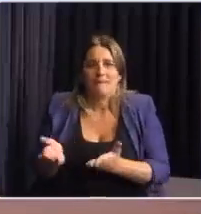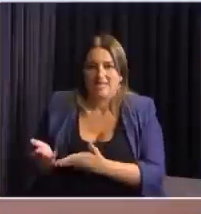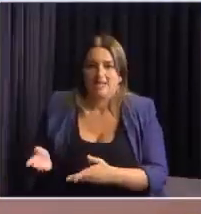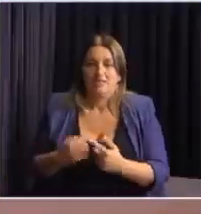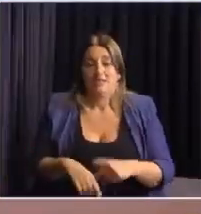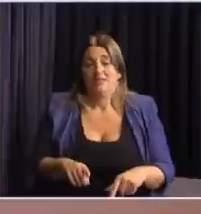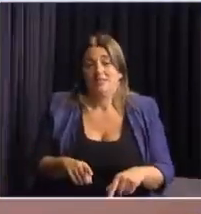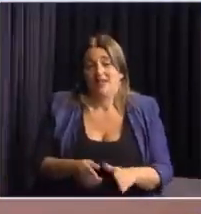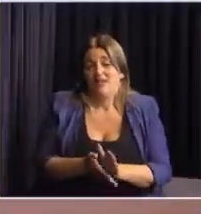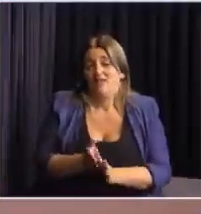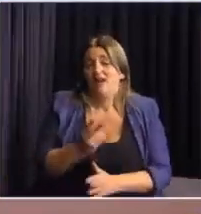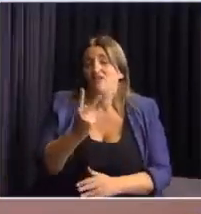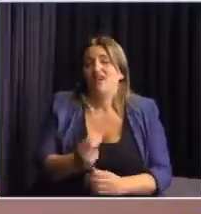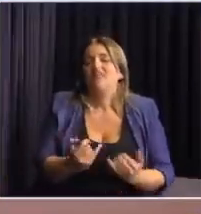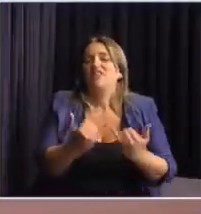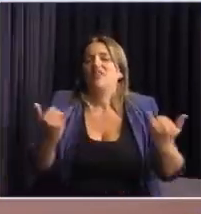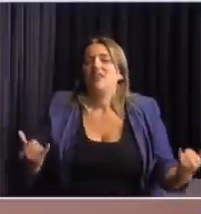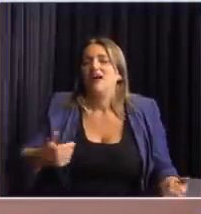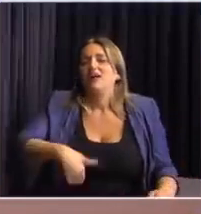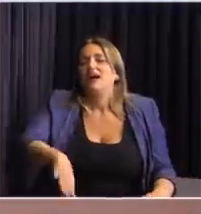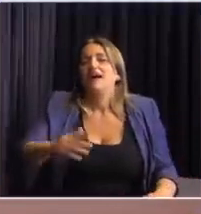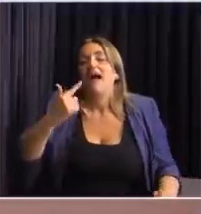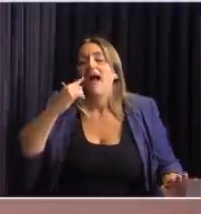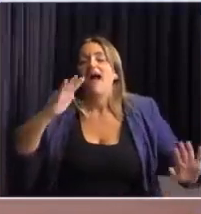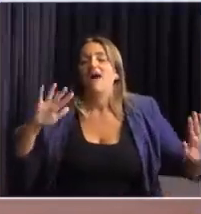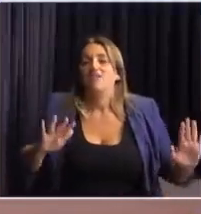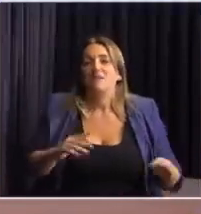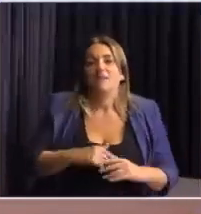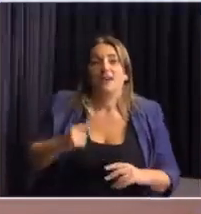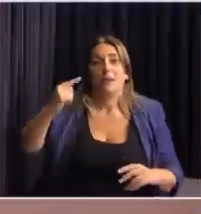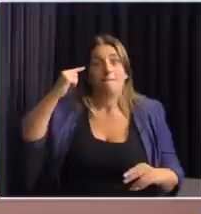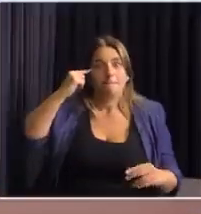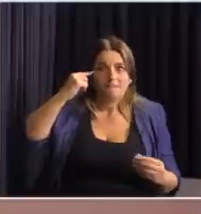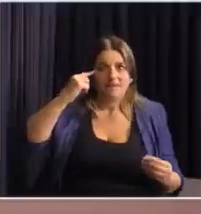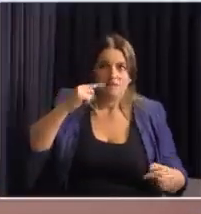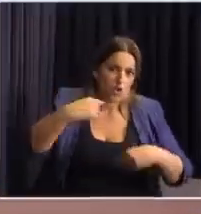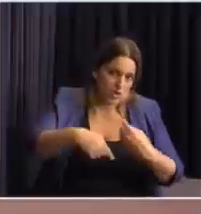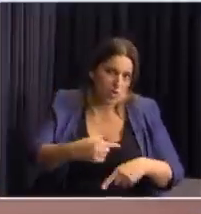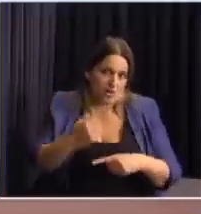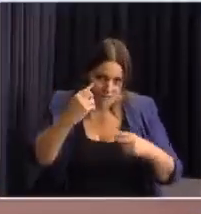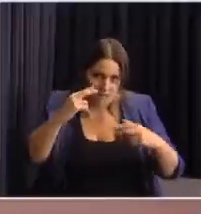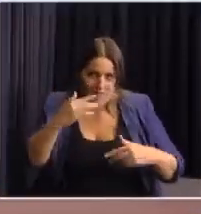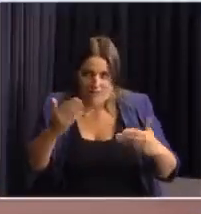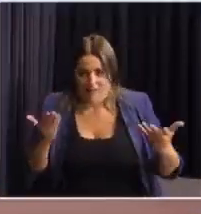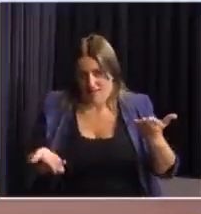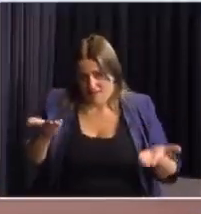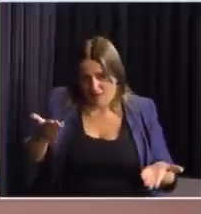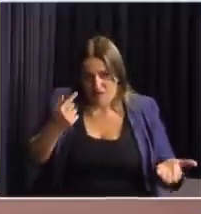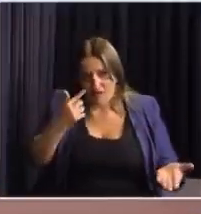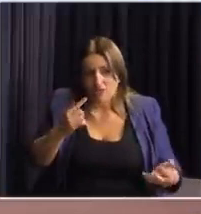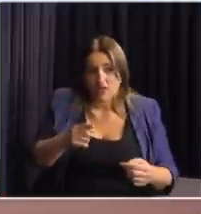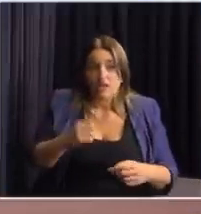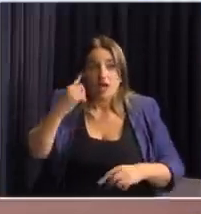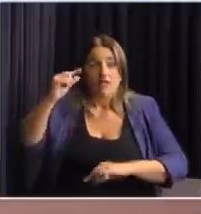tenemos 20 días por delante para repensar estas cosas y en la medida en que vayamos teniendo